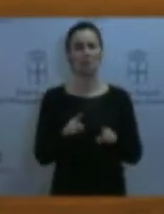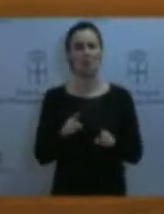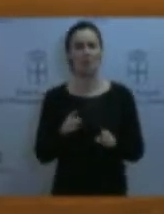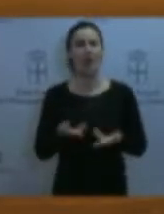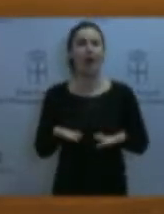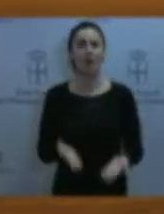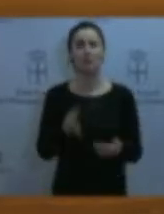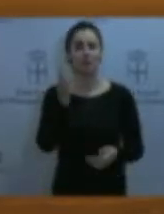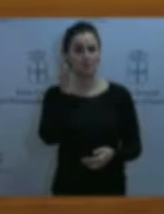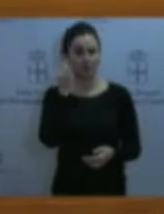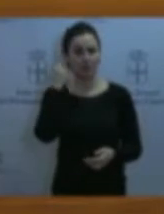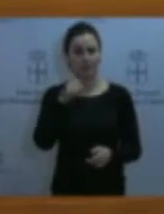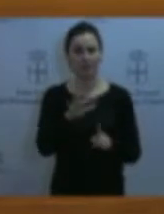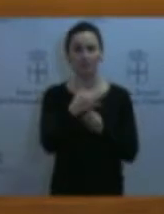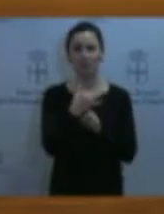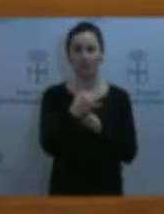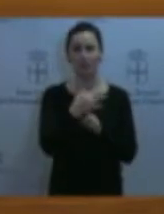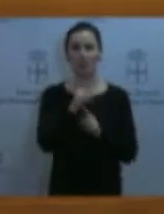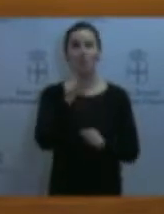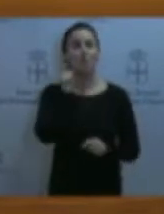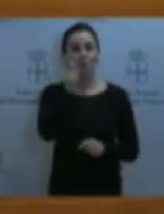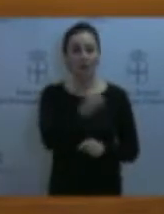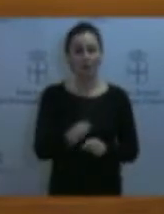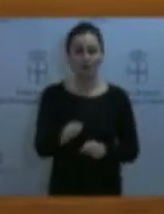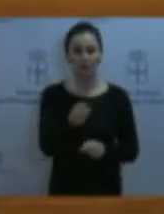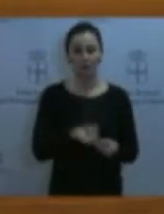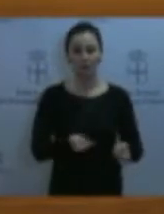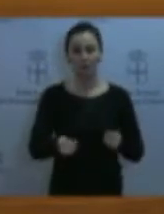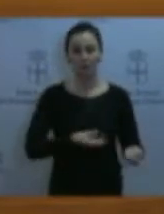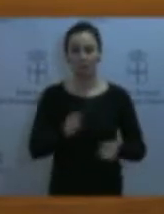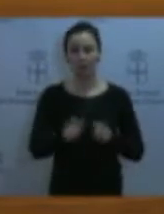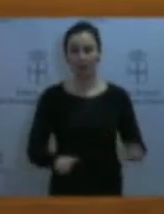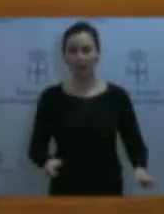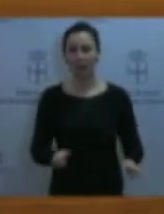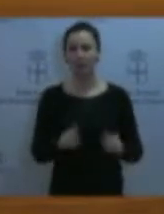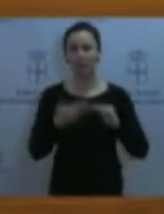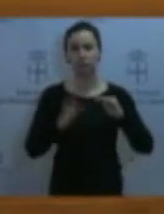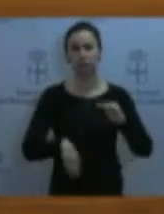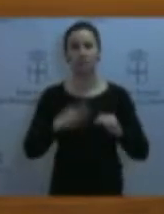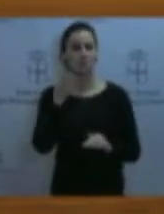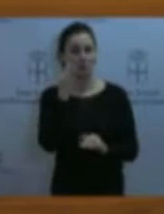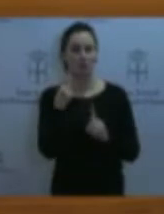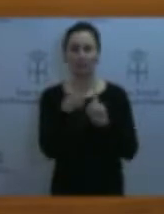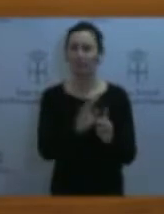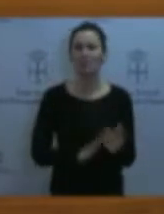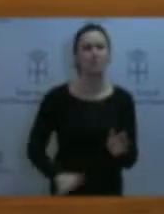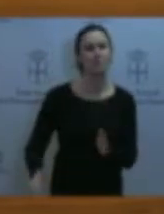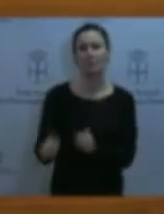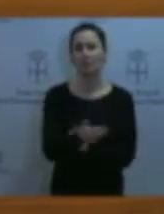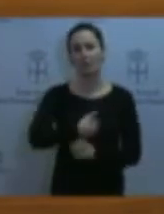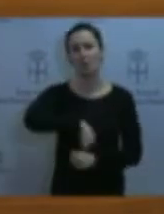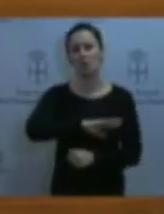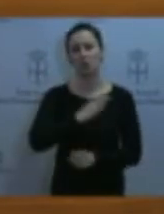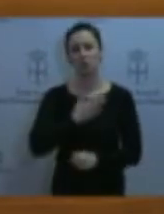de nuestros pueblos y la desigualdad de la mujer son objetivos prioritarios de todas nosotras. Y debemos reconocer que,